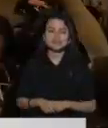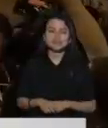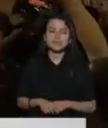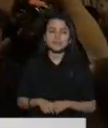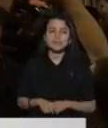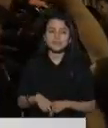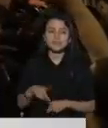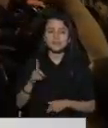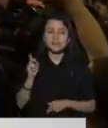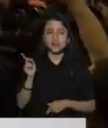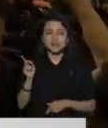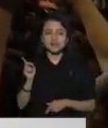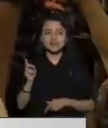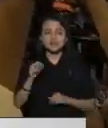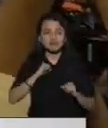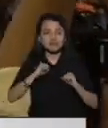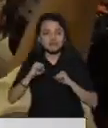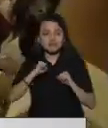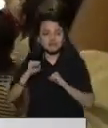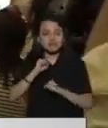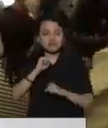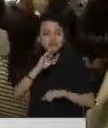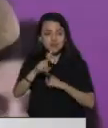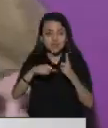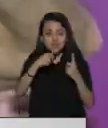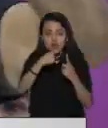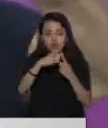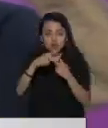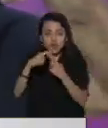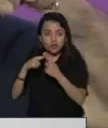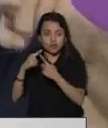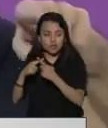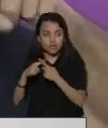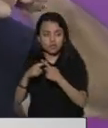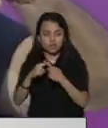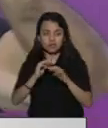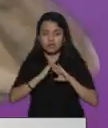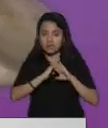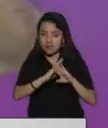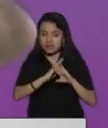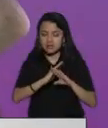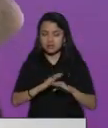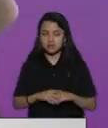lucha frontal contra la extorsión. Esta gente que vino hoy aquí